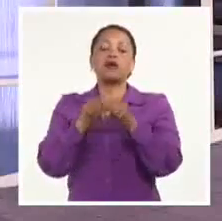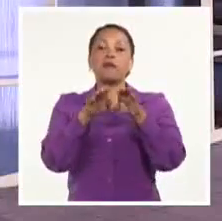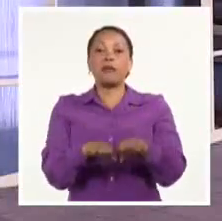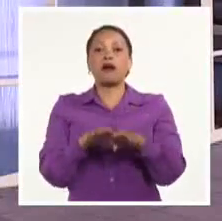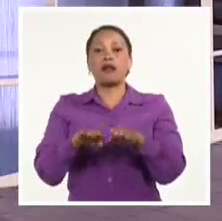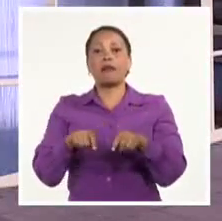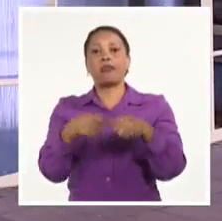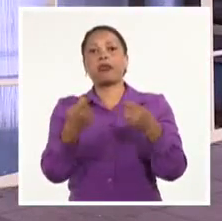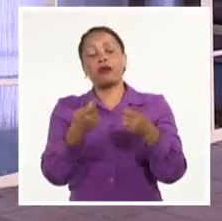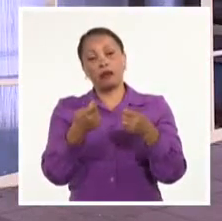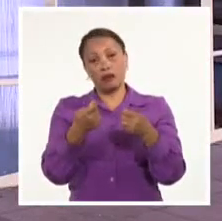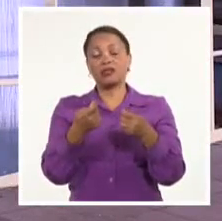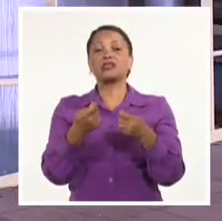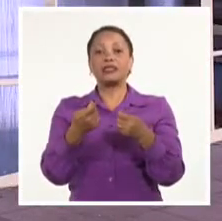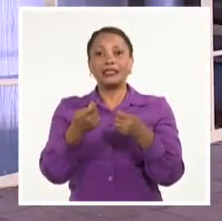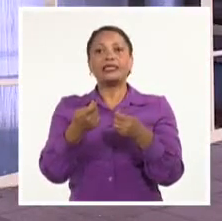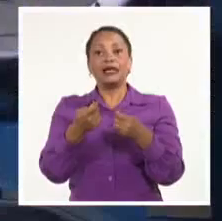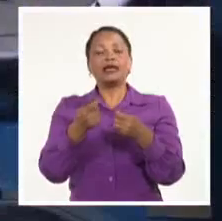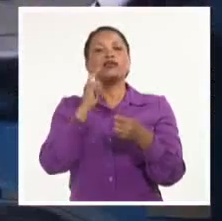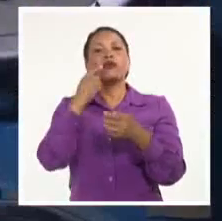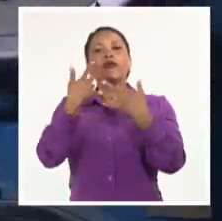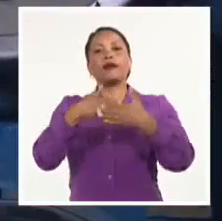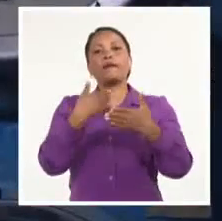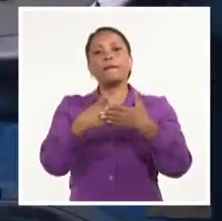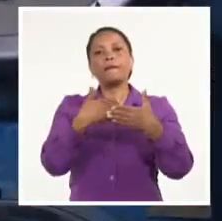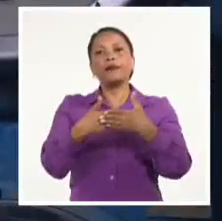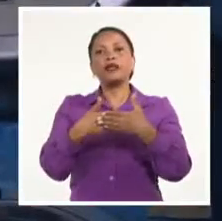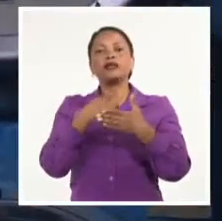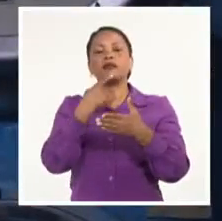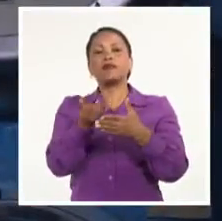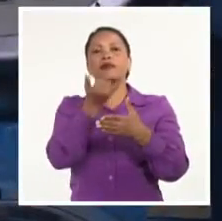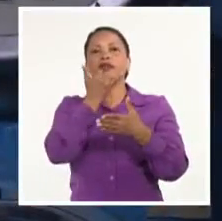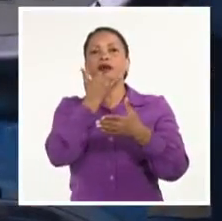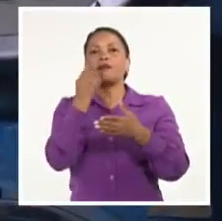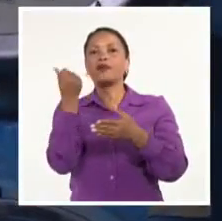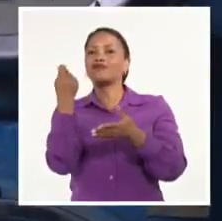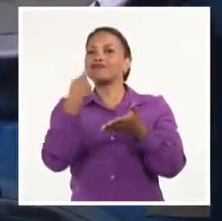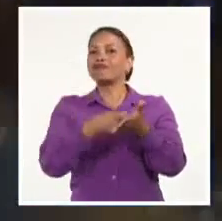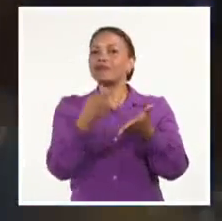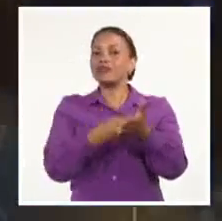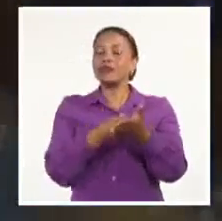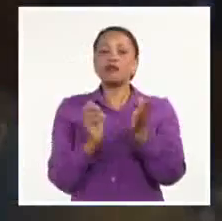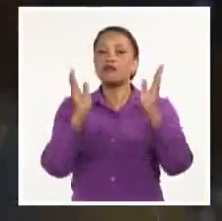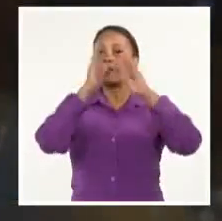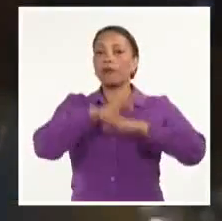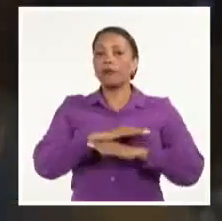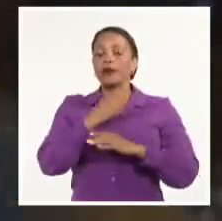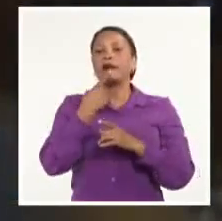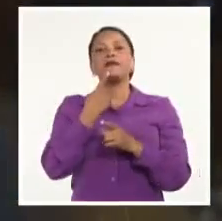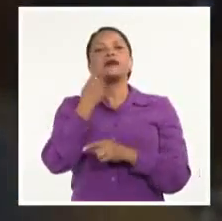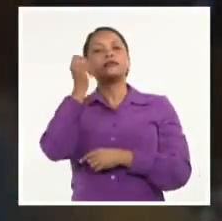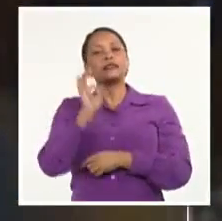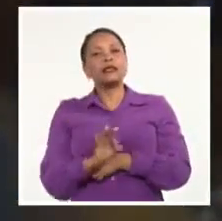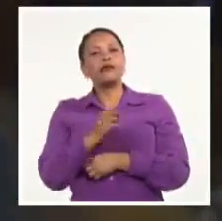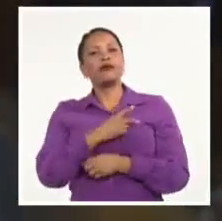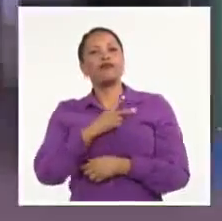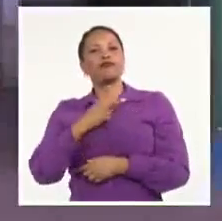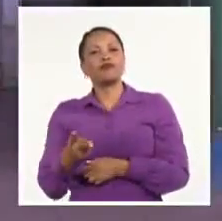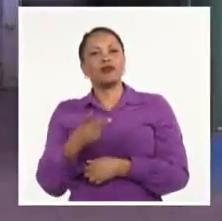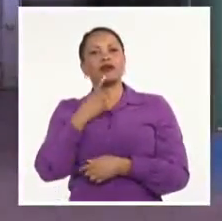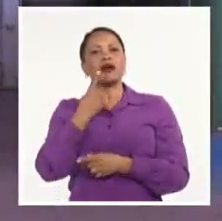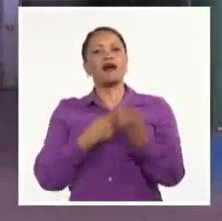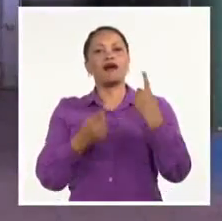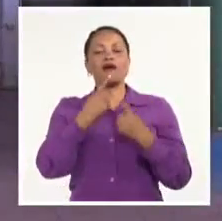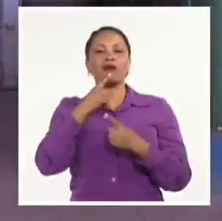la sacaron del sistema. Una industria golpeada también por las limitaciones financieras y de recursos, pero donde no faltan voluntades para, a pesar